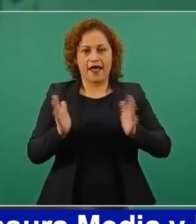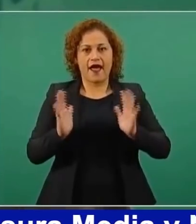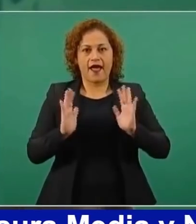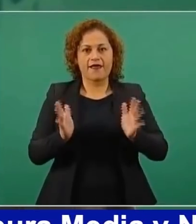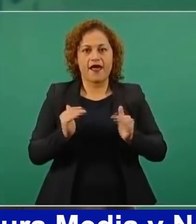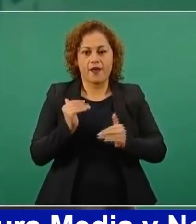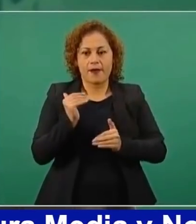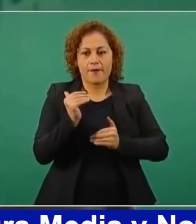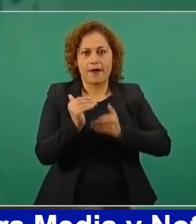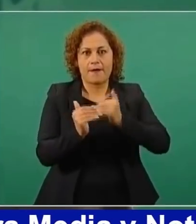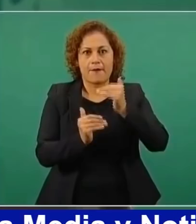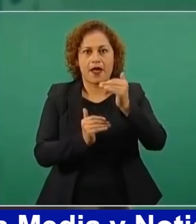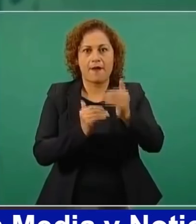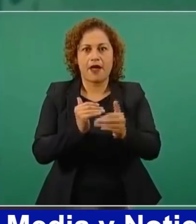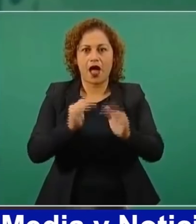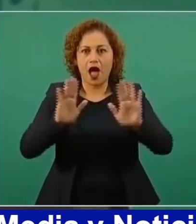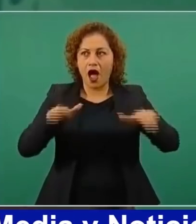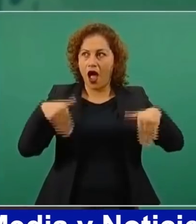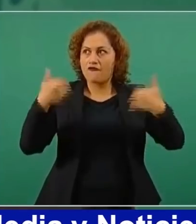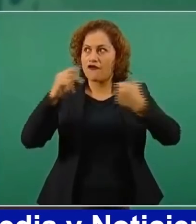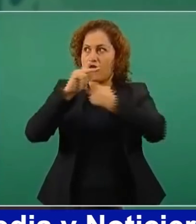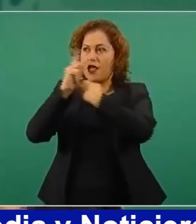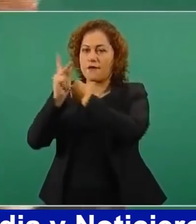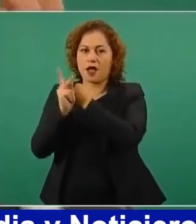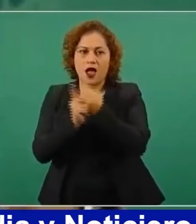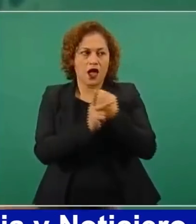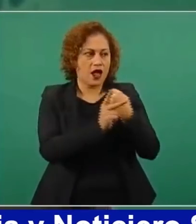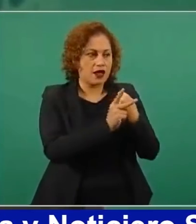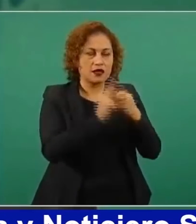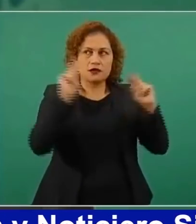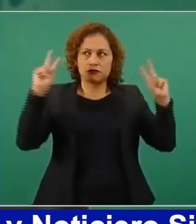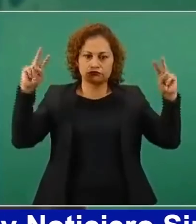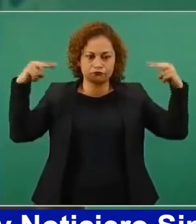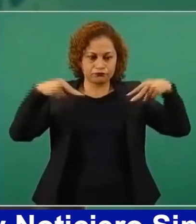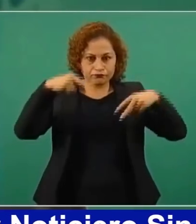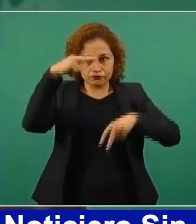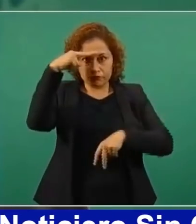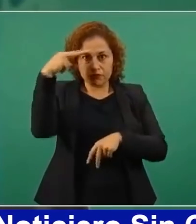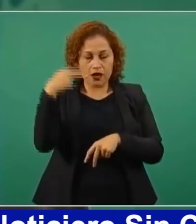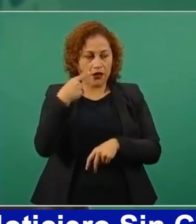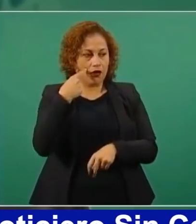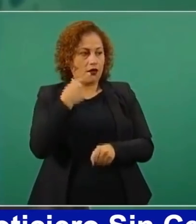en el mundo de que México está cambiando.